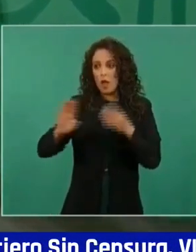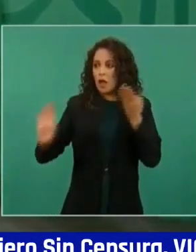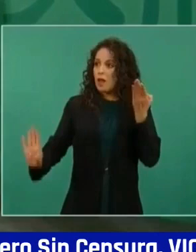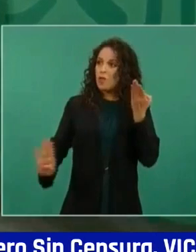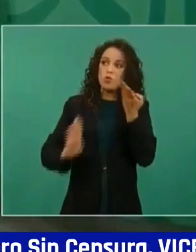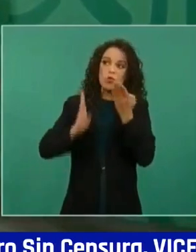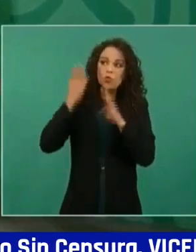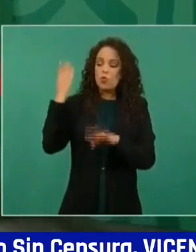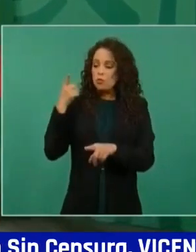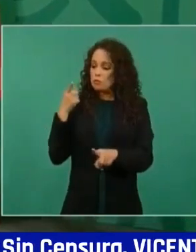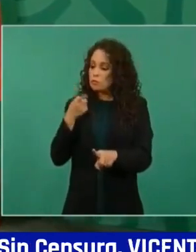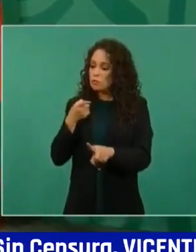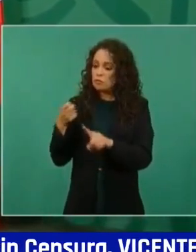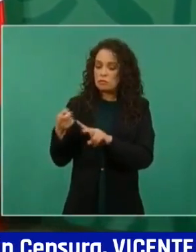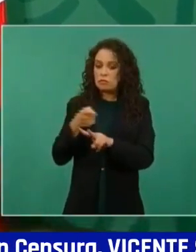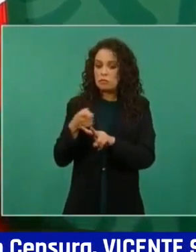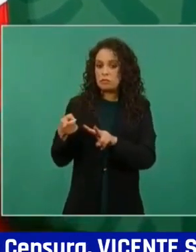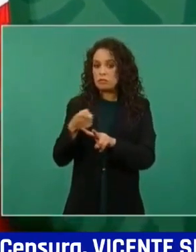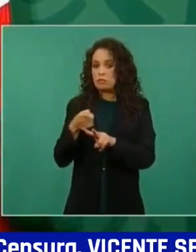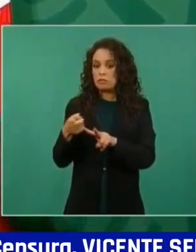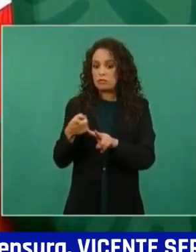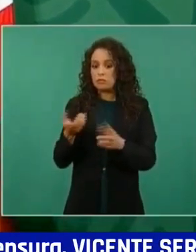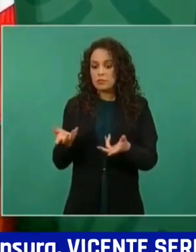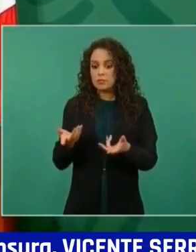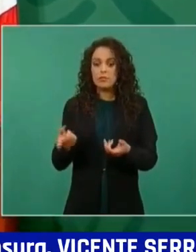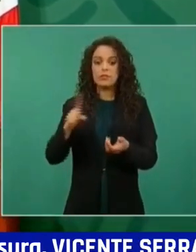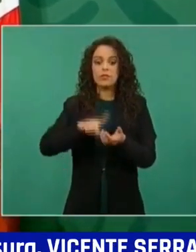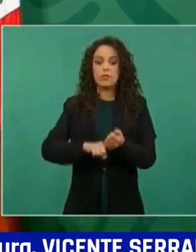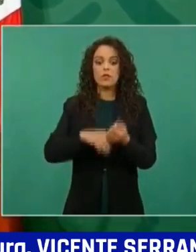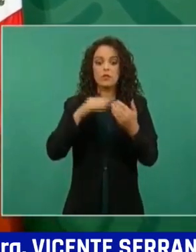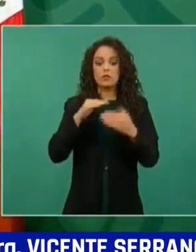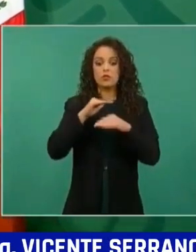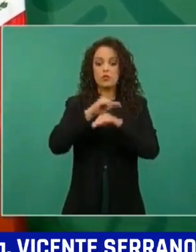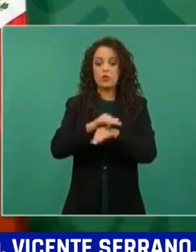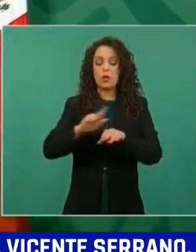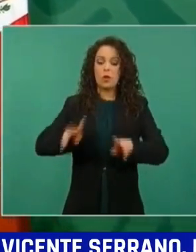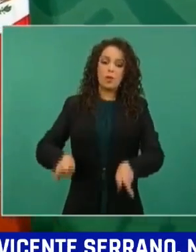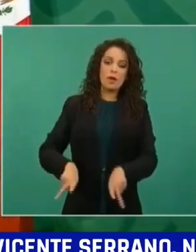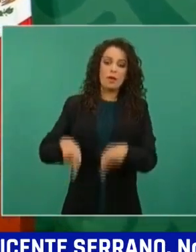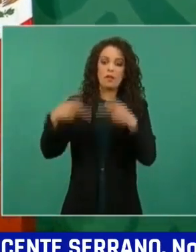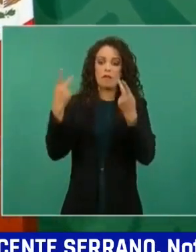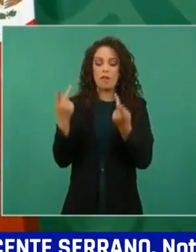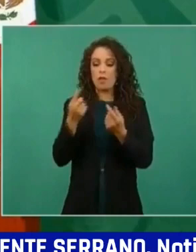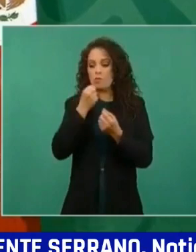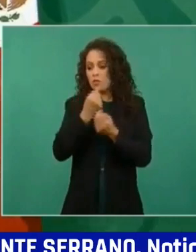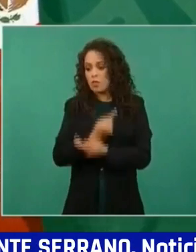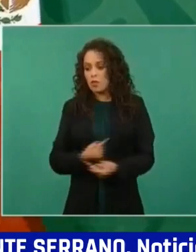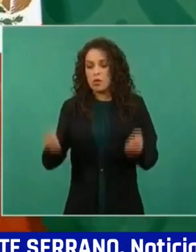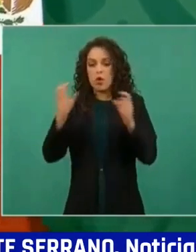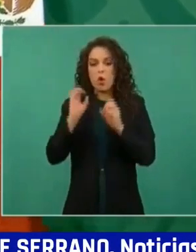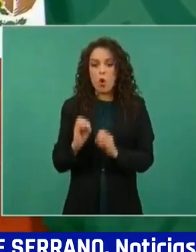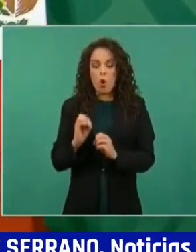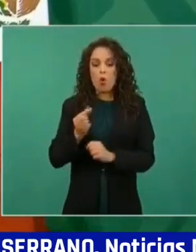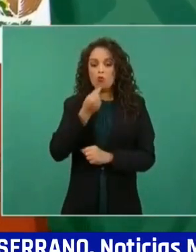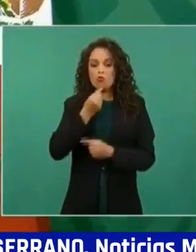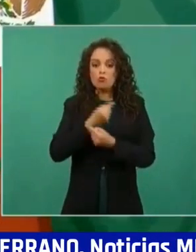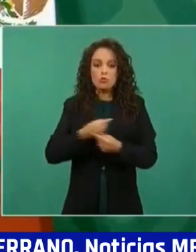Entonces, lo de la trata o la prostitución